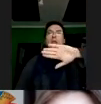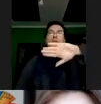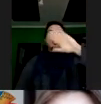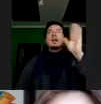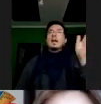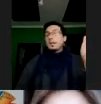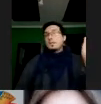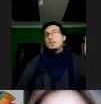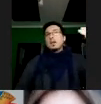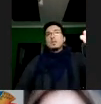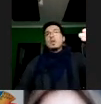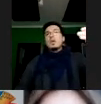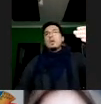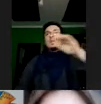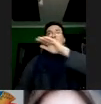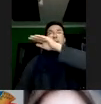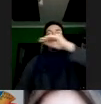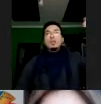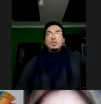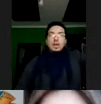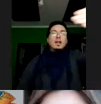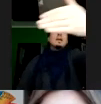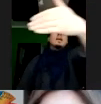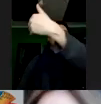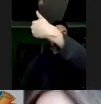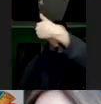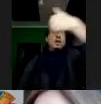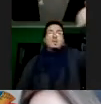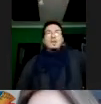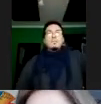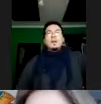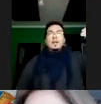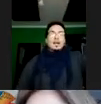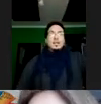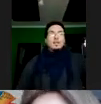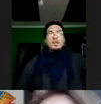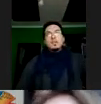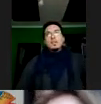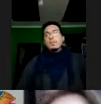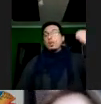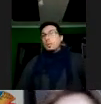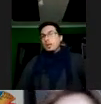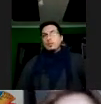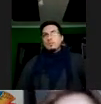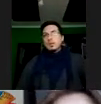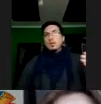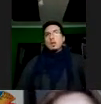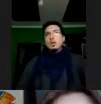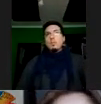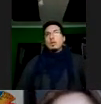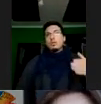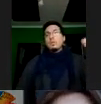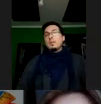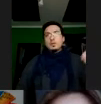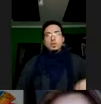conocer cada una de las caras, en este caso, de una manera horizontal, de todas las caras de la vivienda o del objeto. Recuerden que